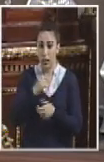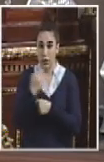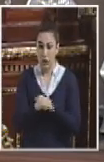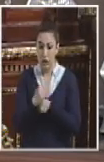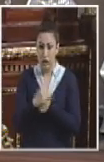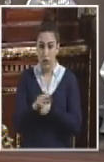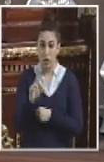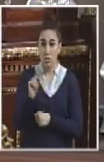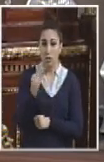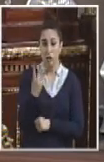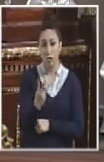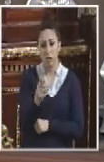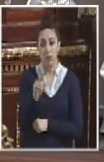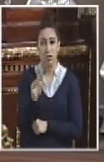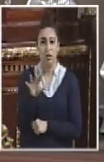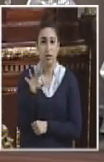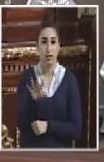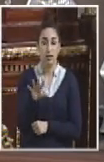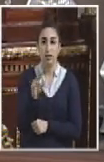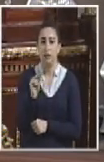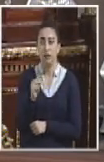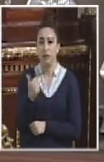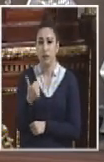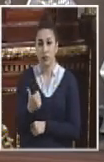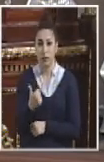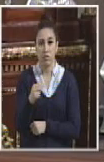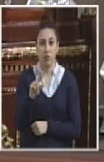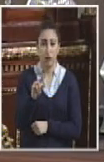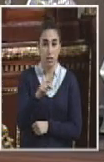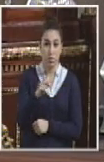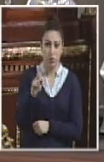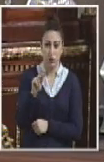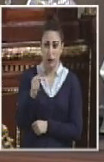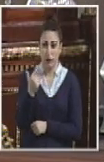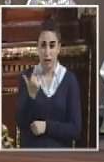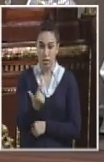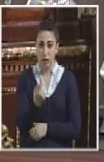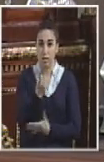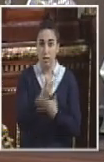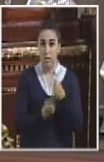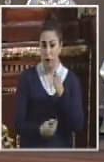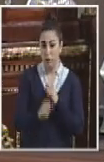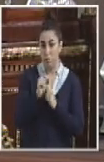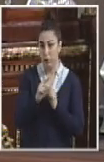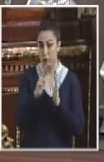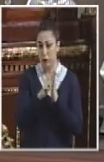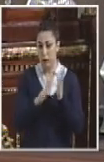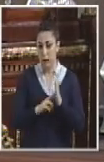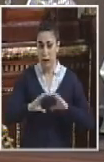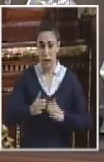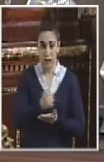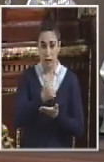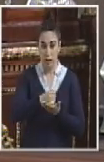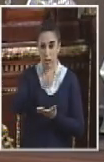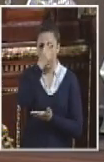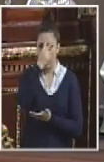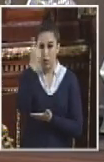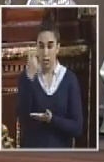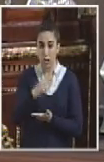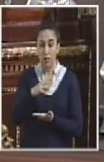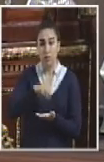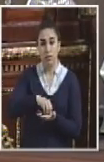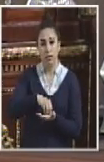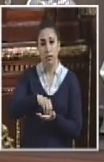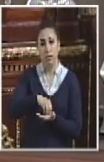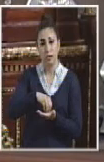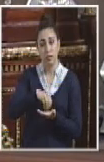Orgánica, 84, 85, 86 y 187 del reglamento ambos del Congreso de la